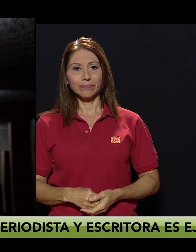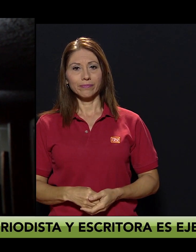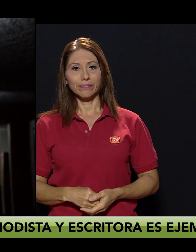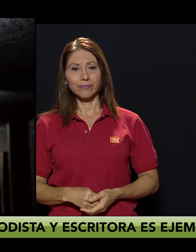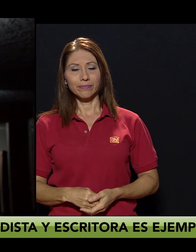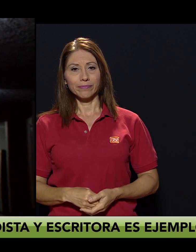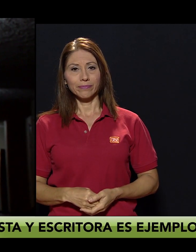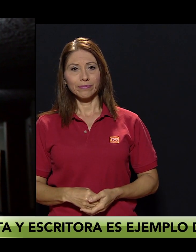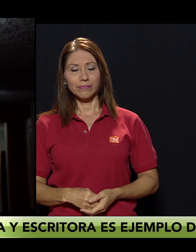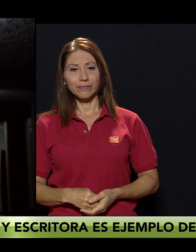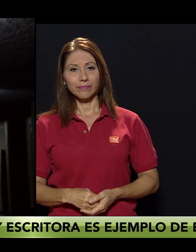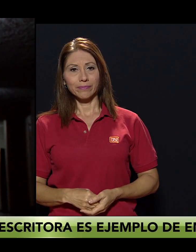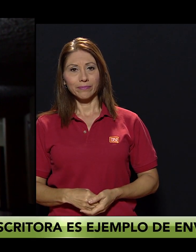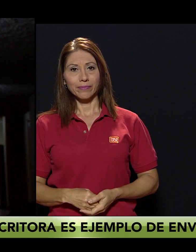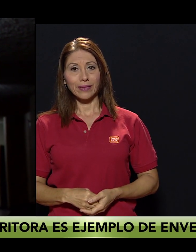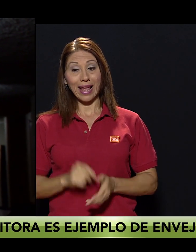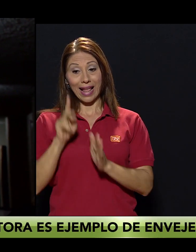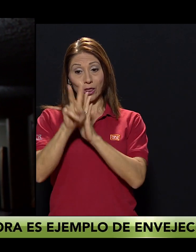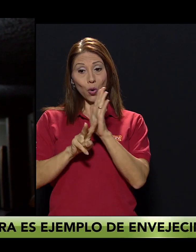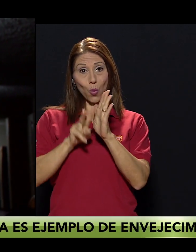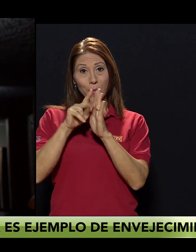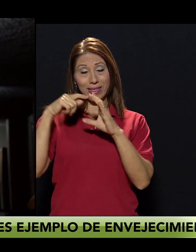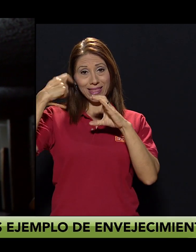Continuará Tropezándose Y tropezándose